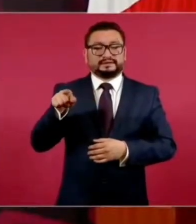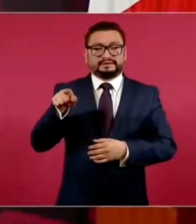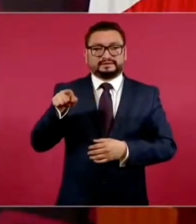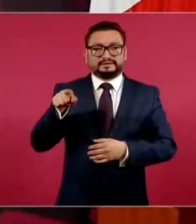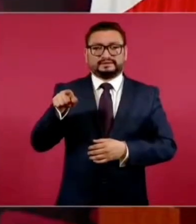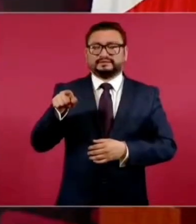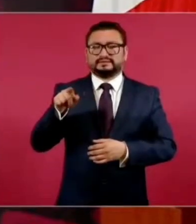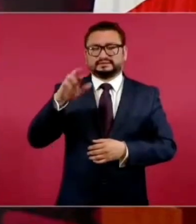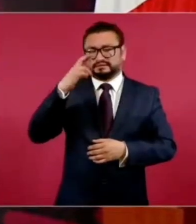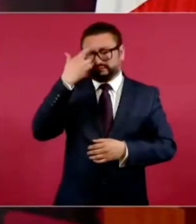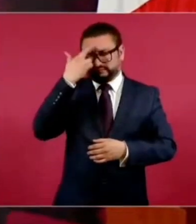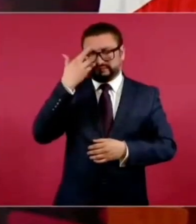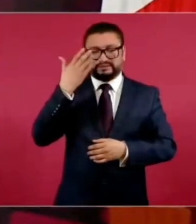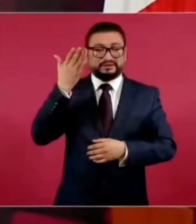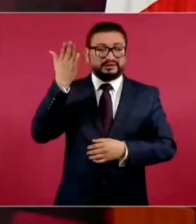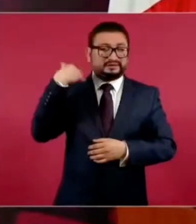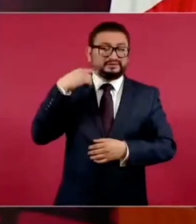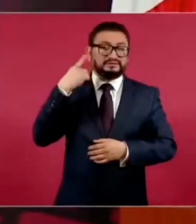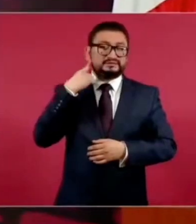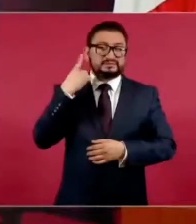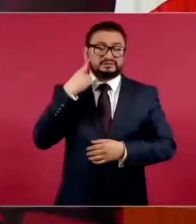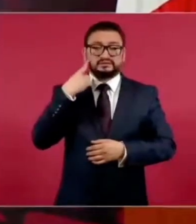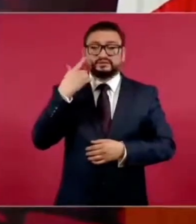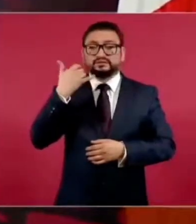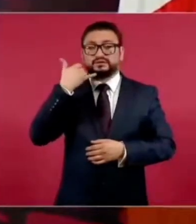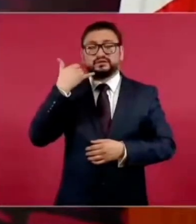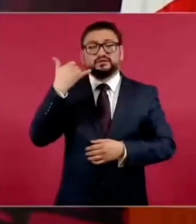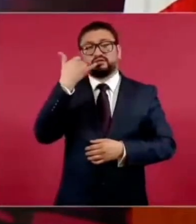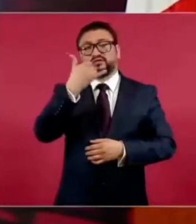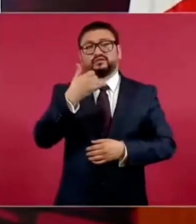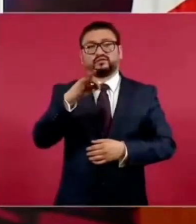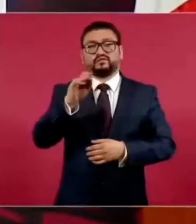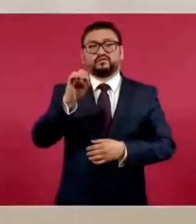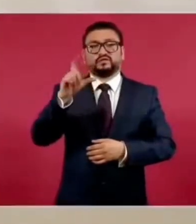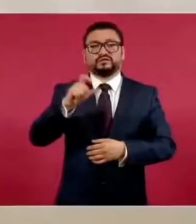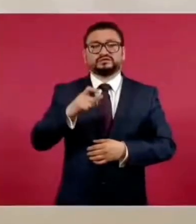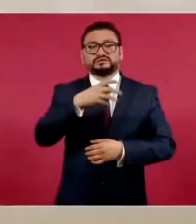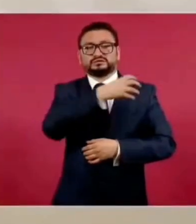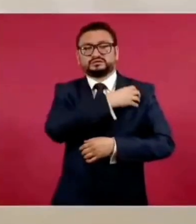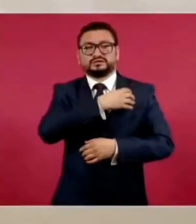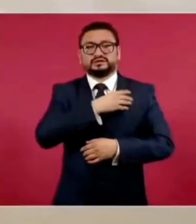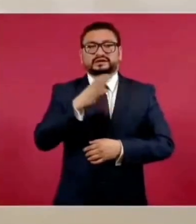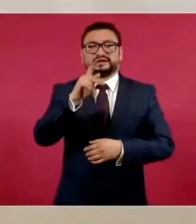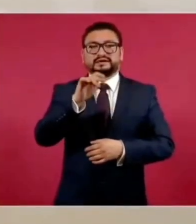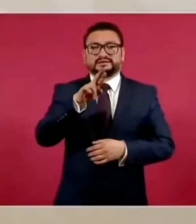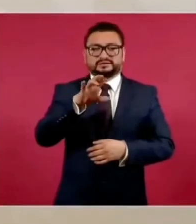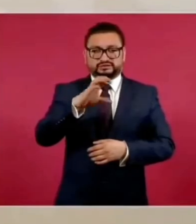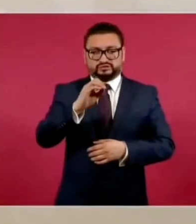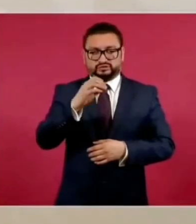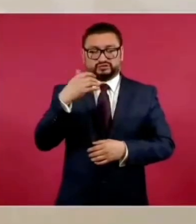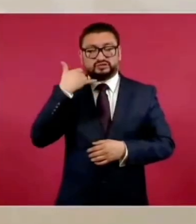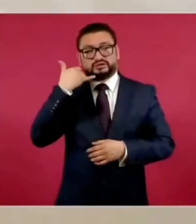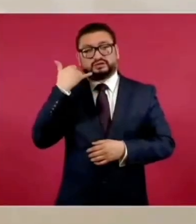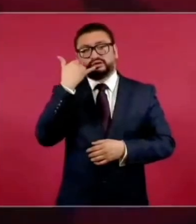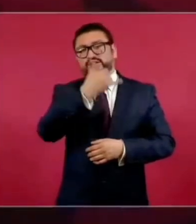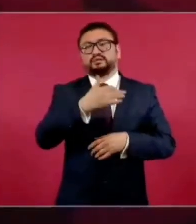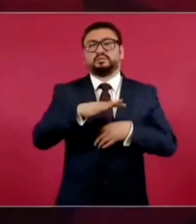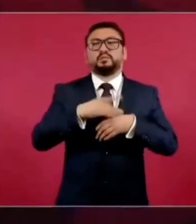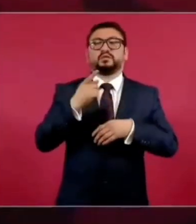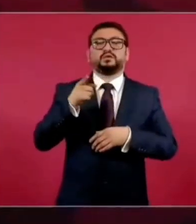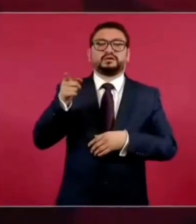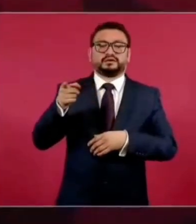aquella famosa llamada de Fox con el comandante Castro, porque